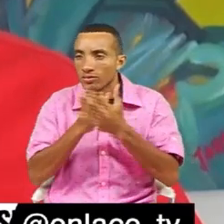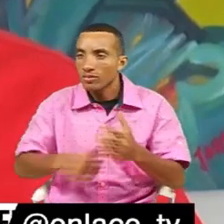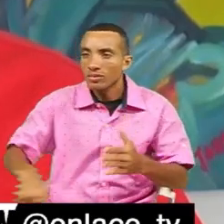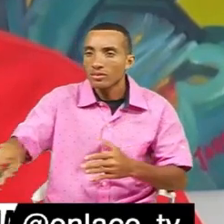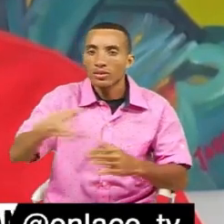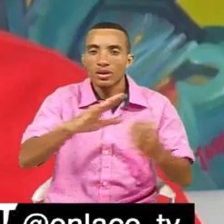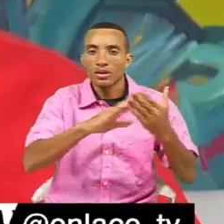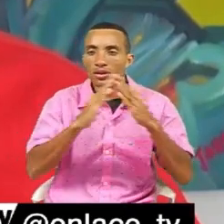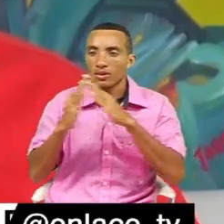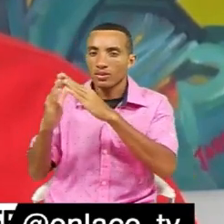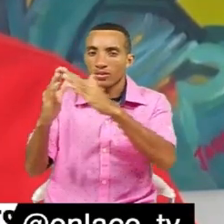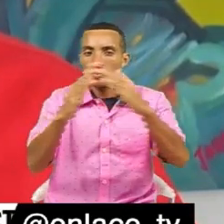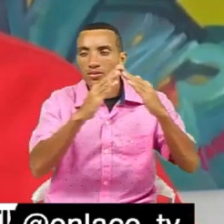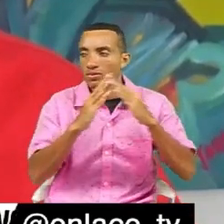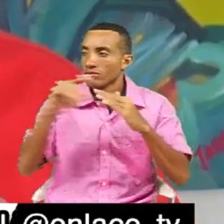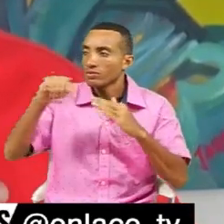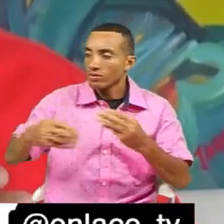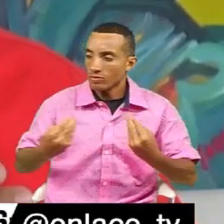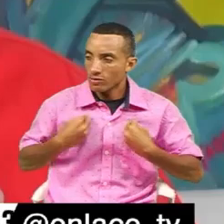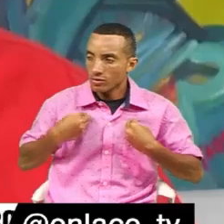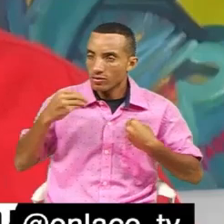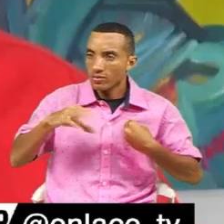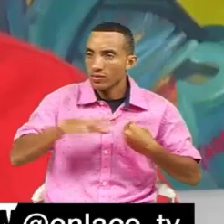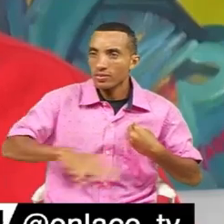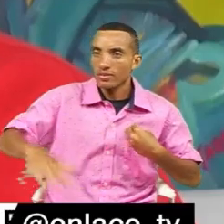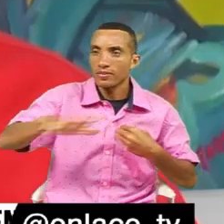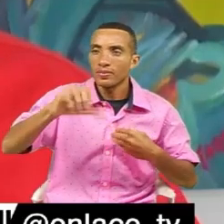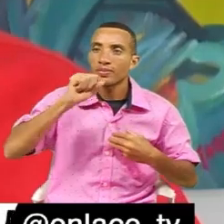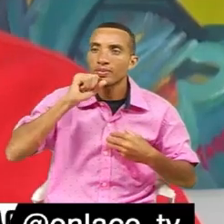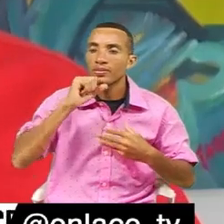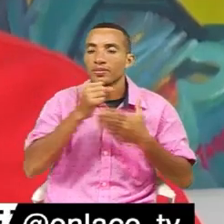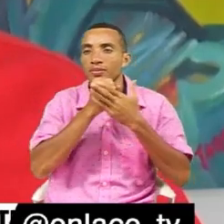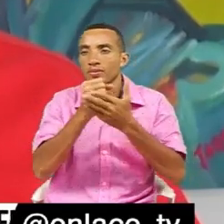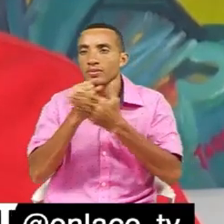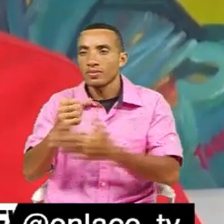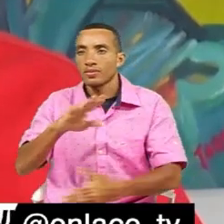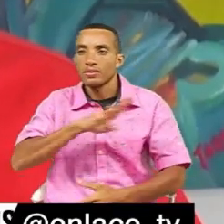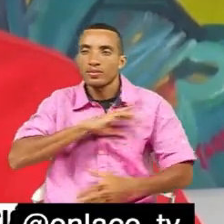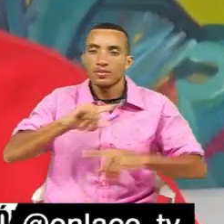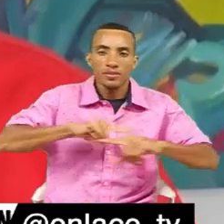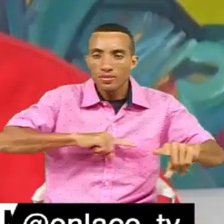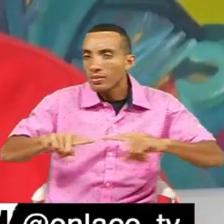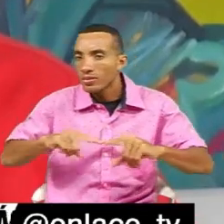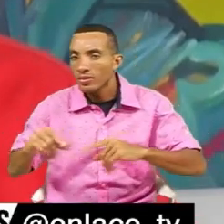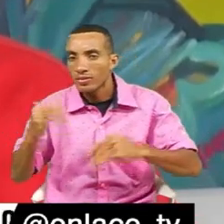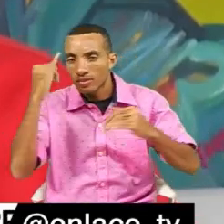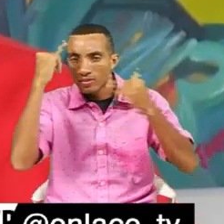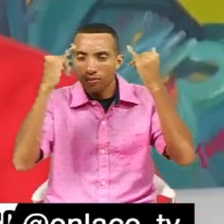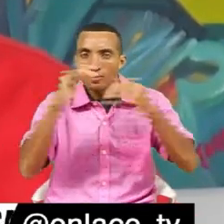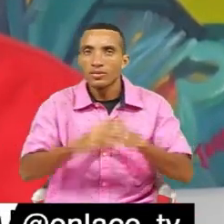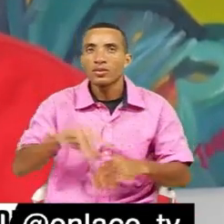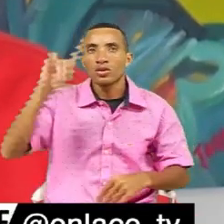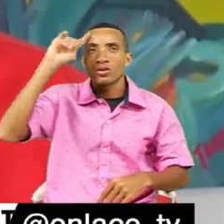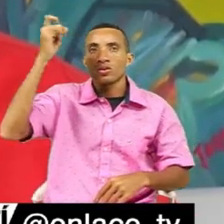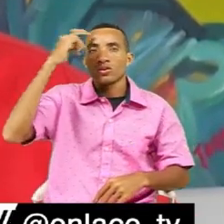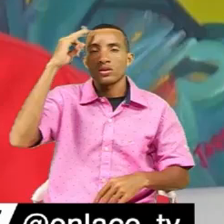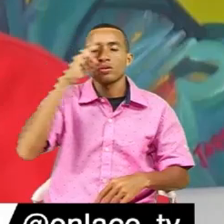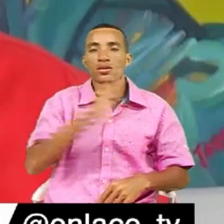Estamos haciéndole una apuesta y ayudando al gobierno local con iniciativas ante el gobierno nacional. Yo pienso que